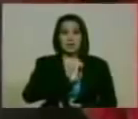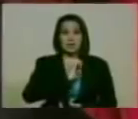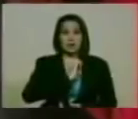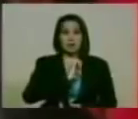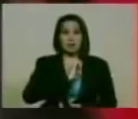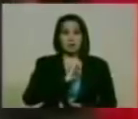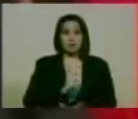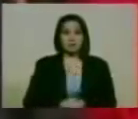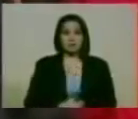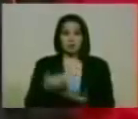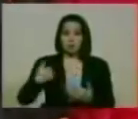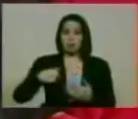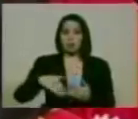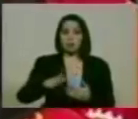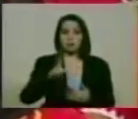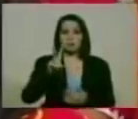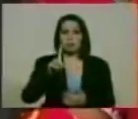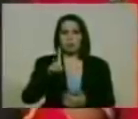próximo 10 de enero,